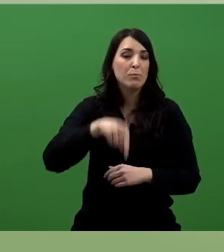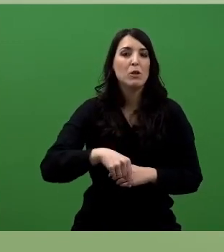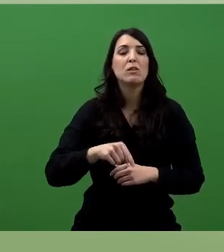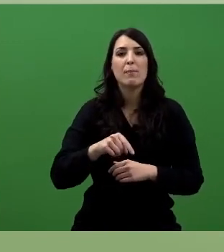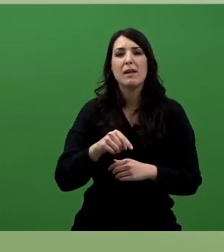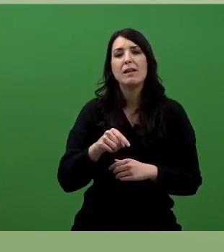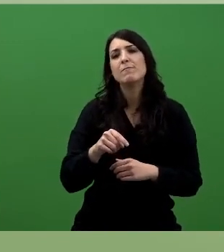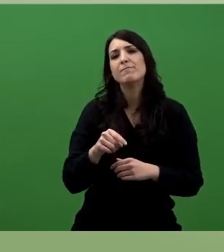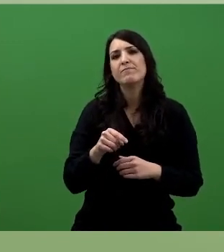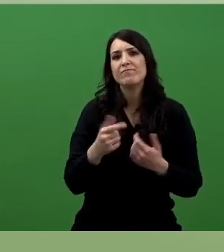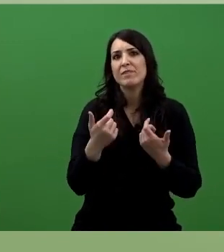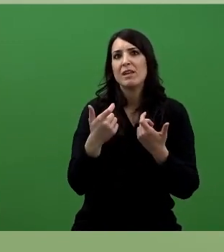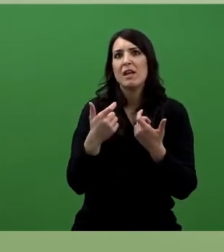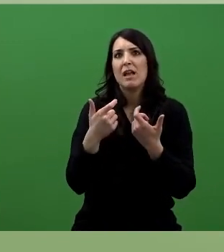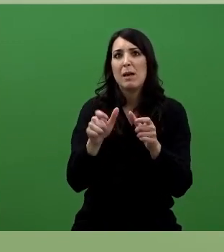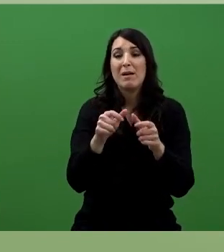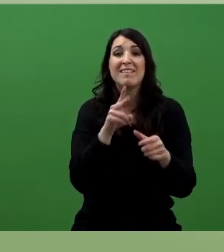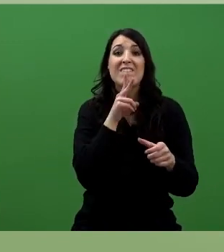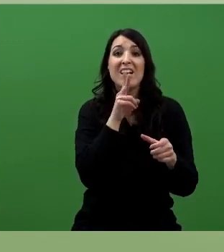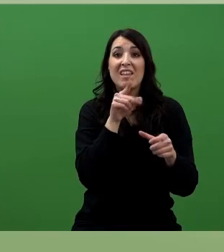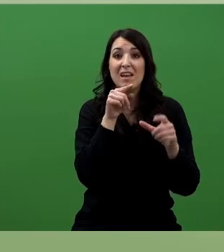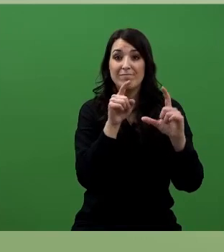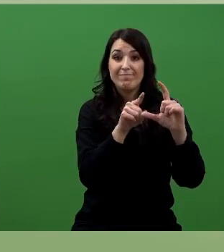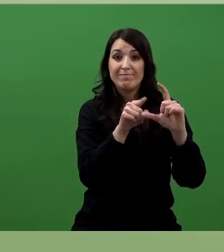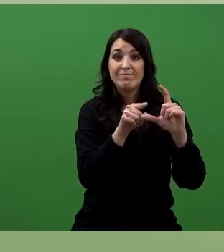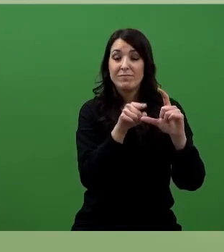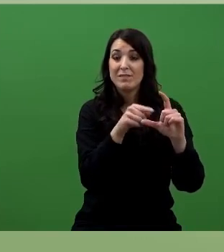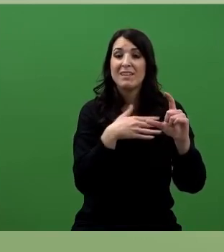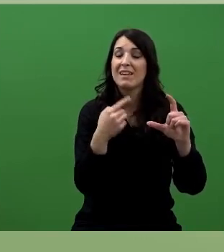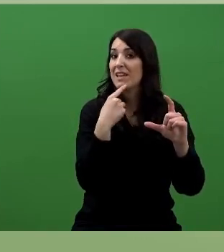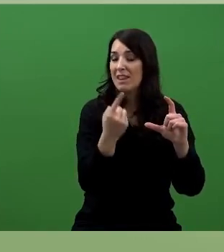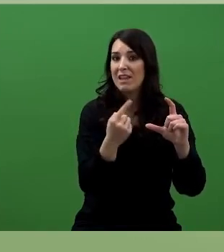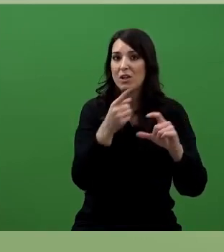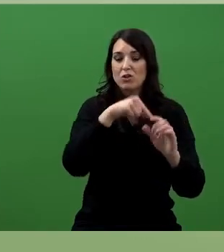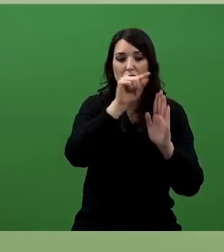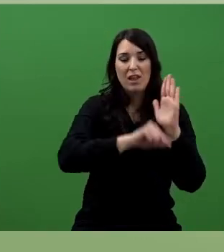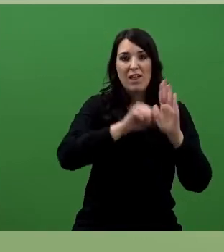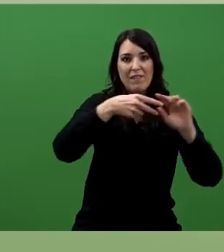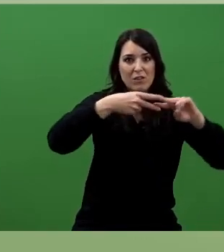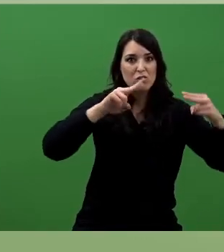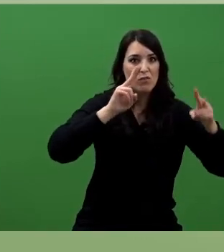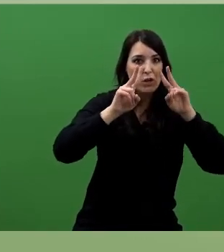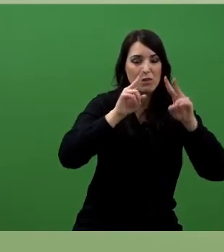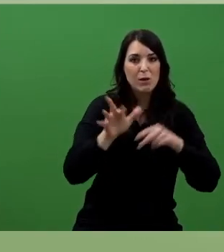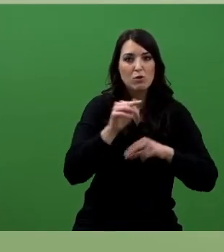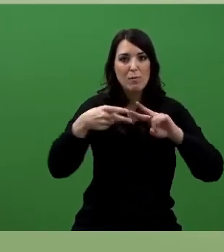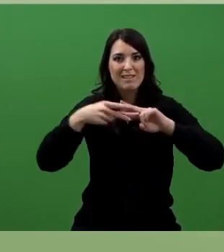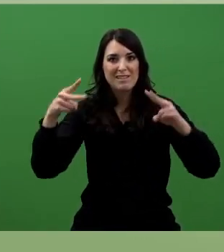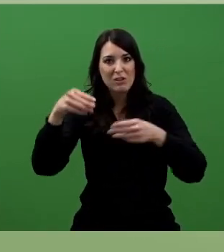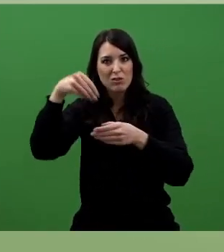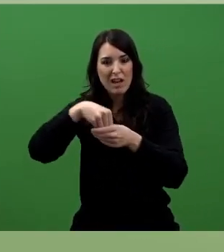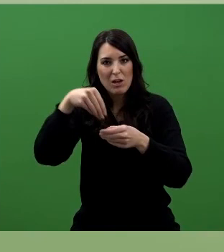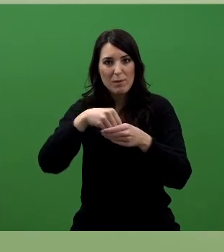la parte del queso está verde, que el hecho de que integremos datos fenotípicos con los genómicos nos